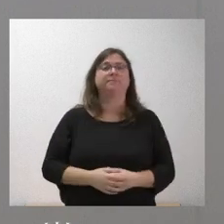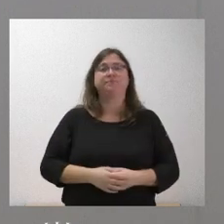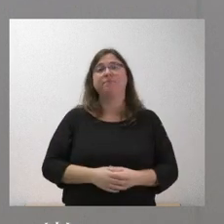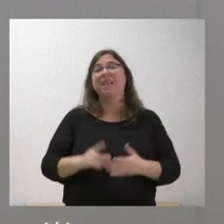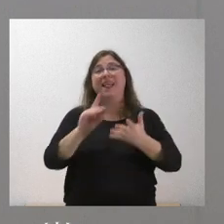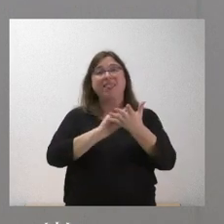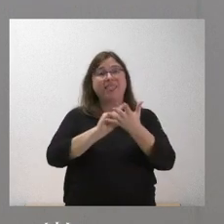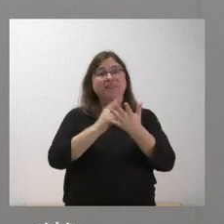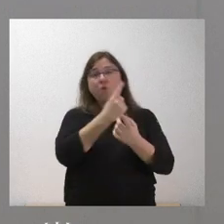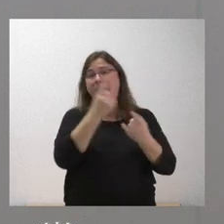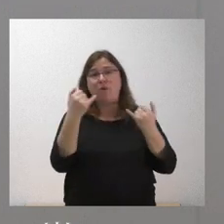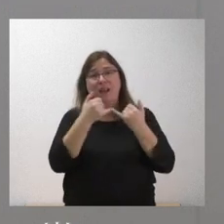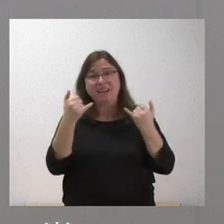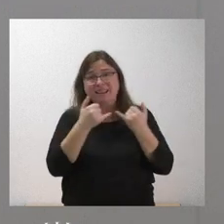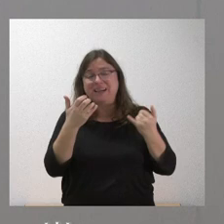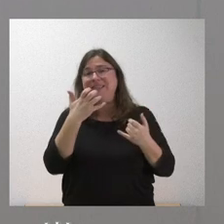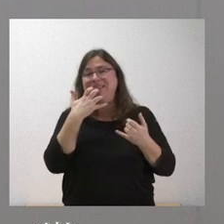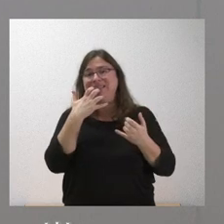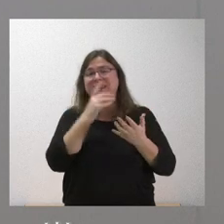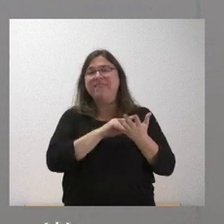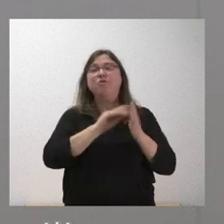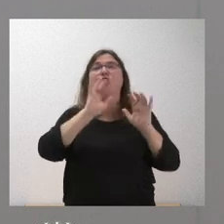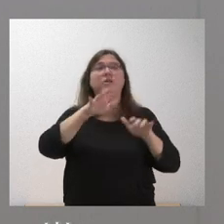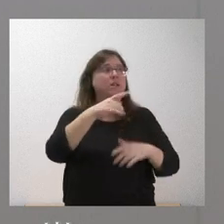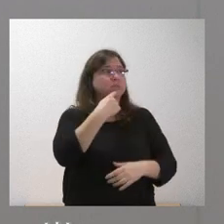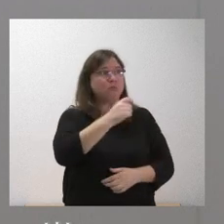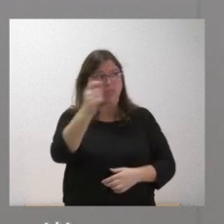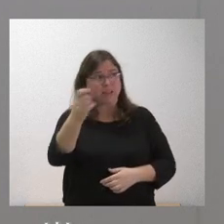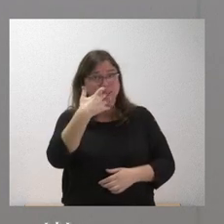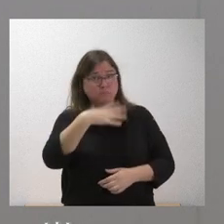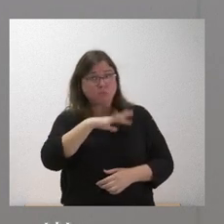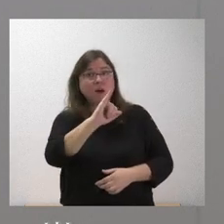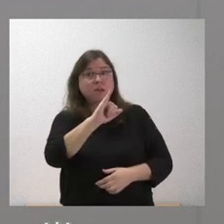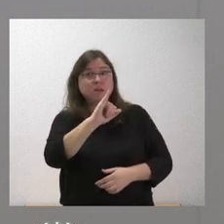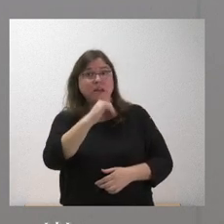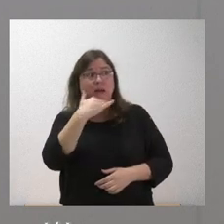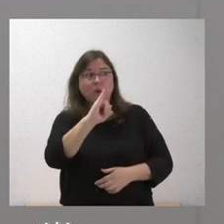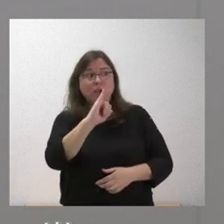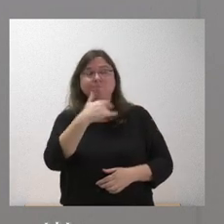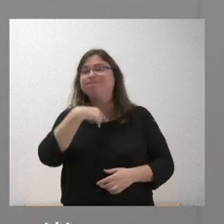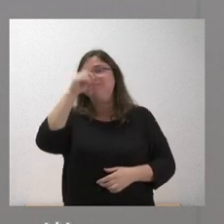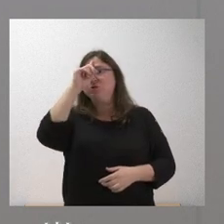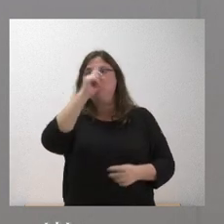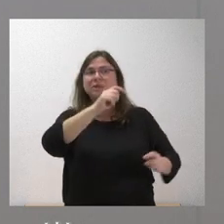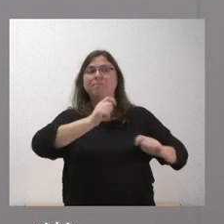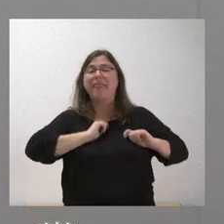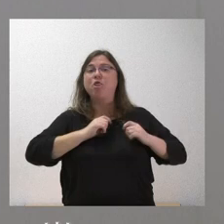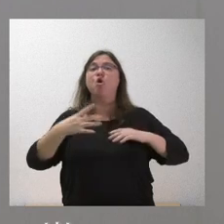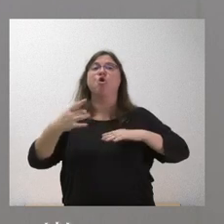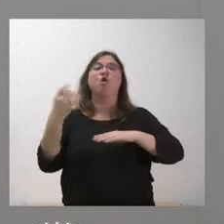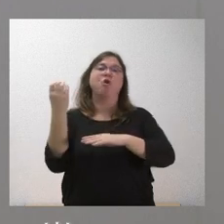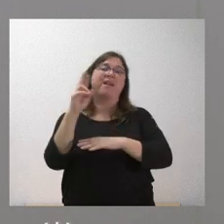concreto de cada una de las líneas si tuviéramos el dato de León se lo podríamos aportar hoy no sé si es algo que nos lo haya ofrecido renfe y si lo disponemos